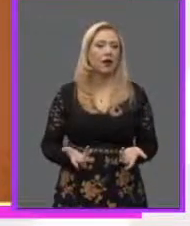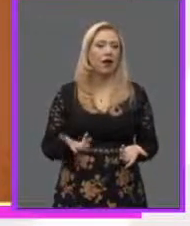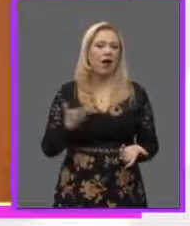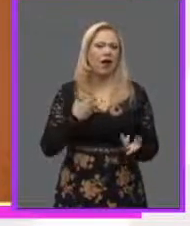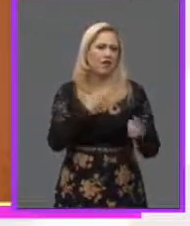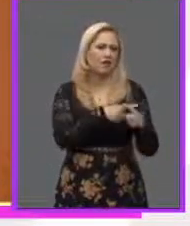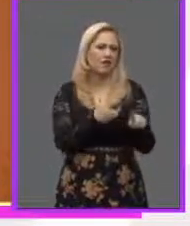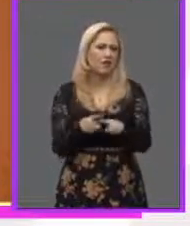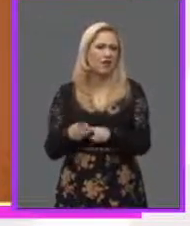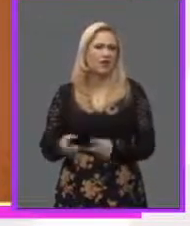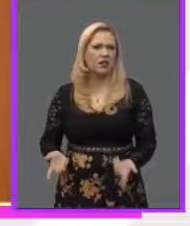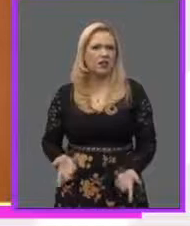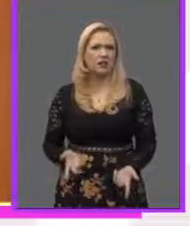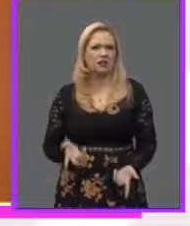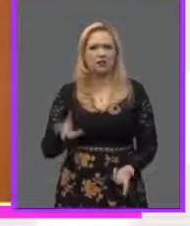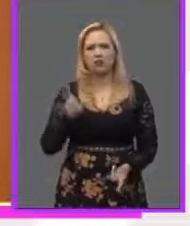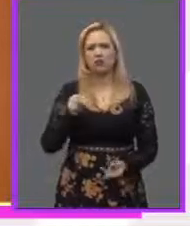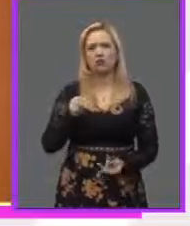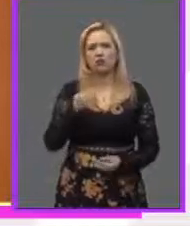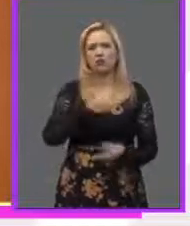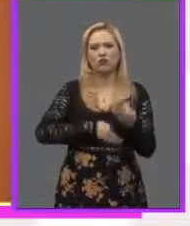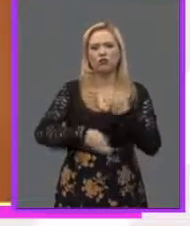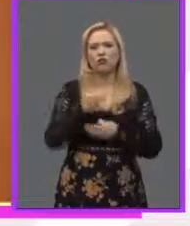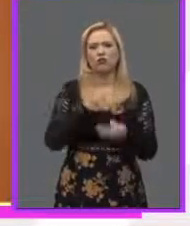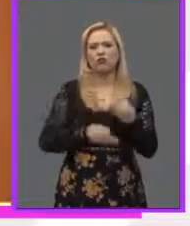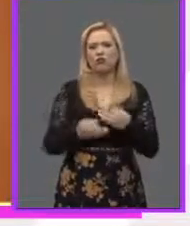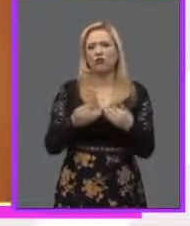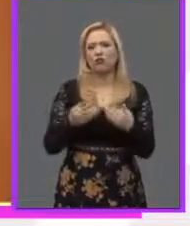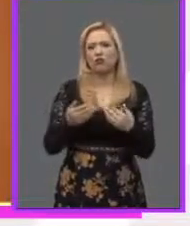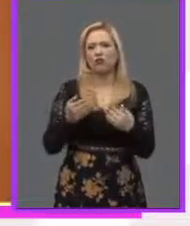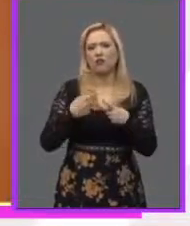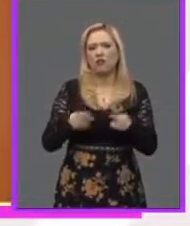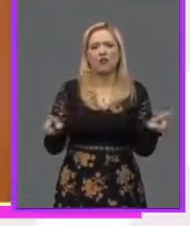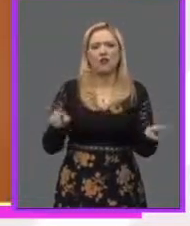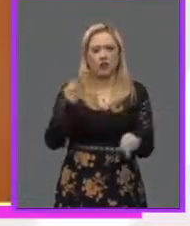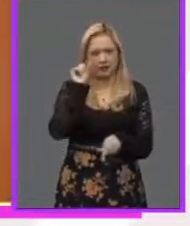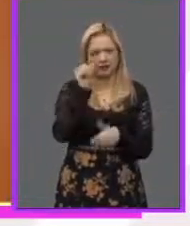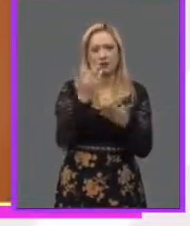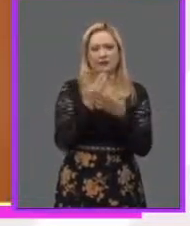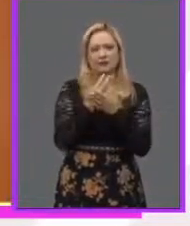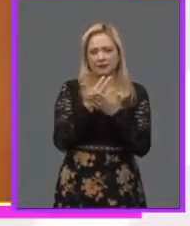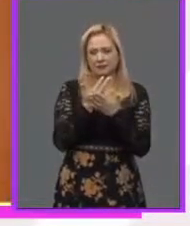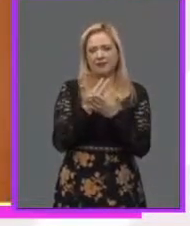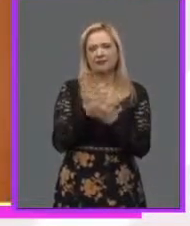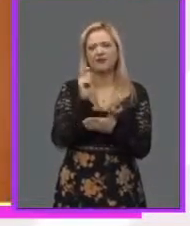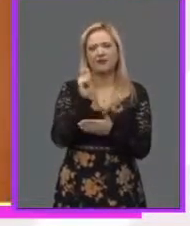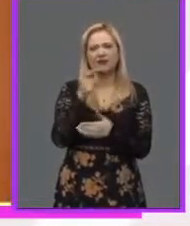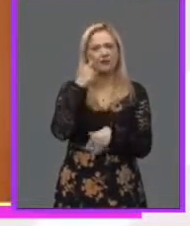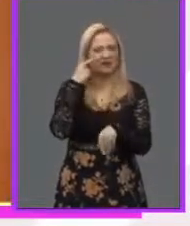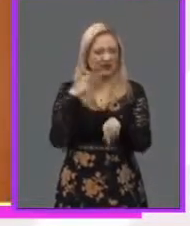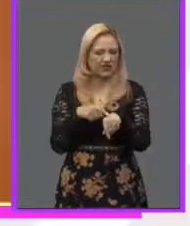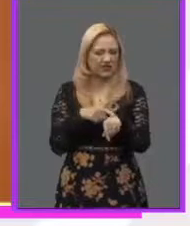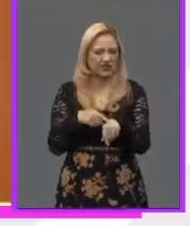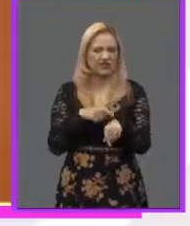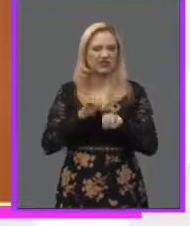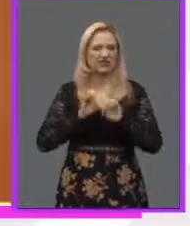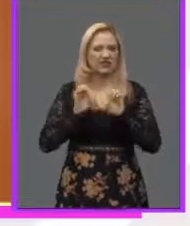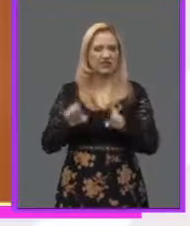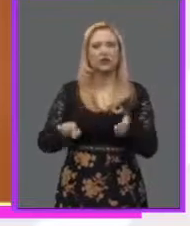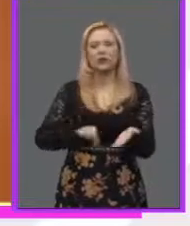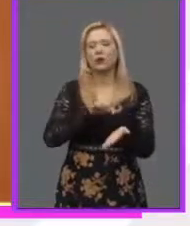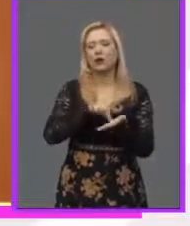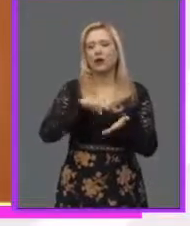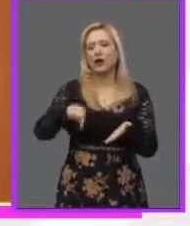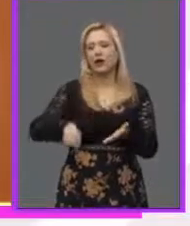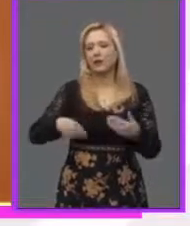muchas maneras de hacerlo y todas pueden ser dignas. Estamos en Espacio Diverso, no le cambien. Estamos hablando sobre el racismo en